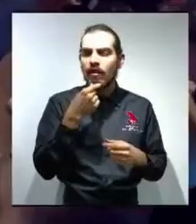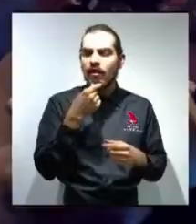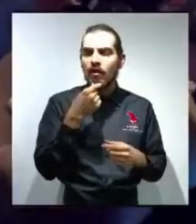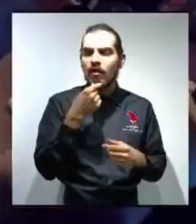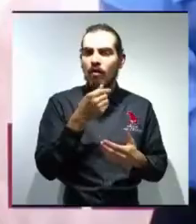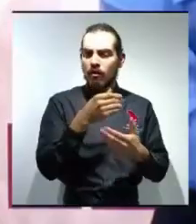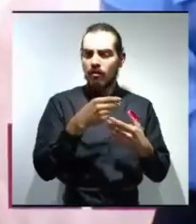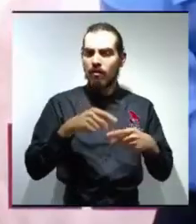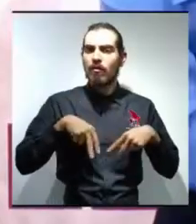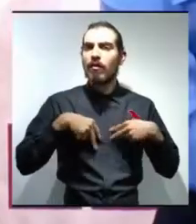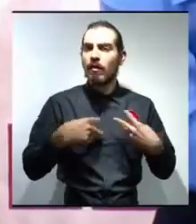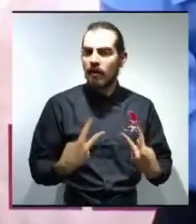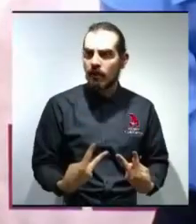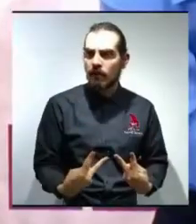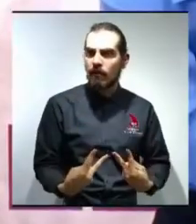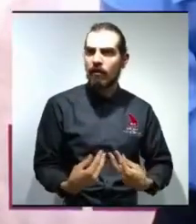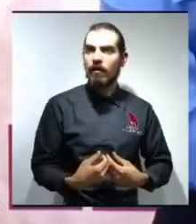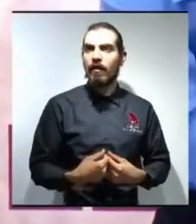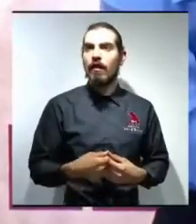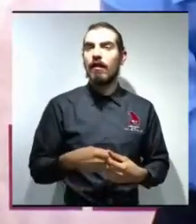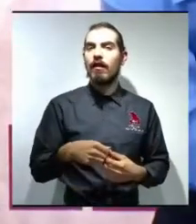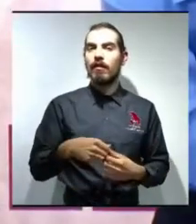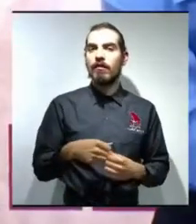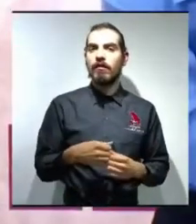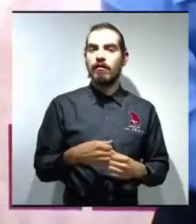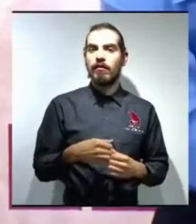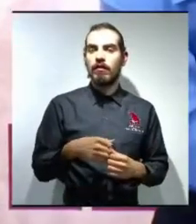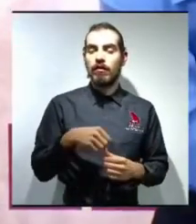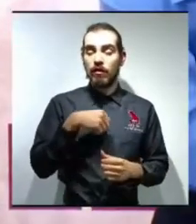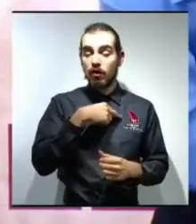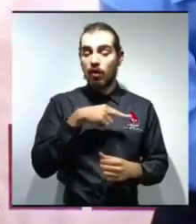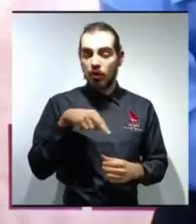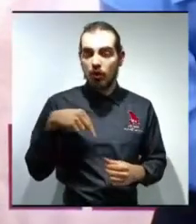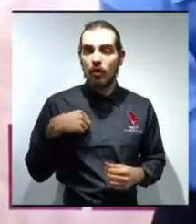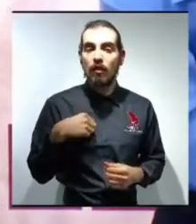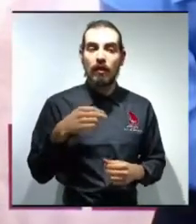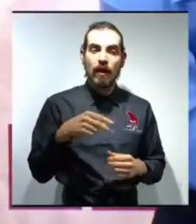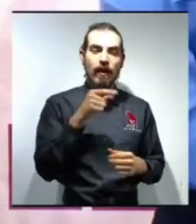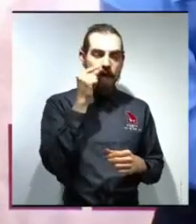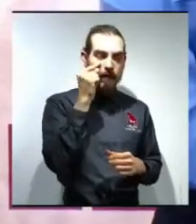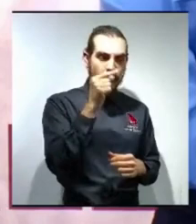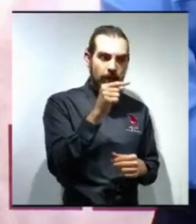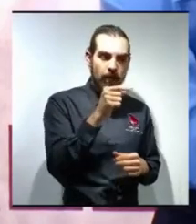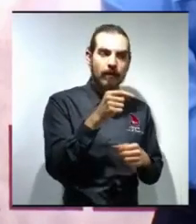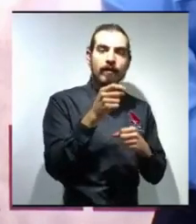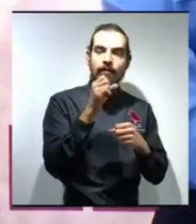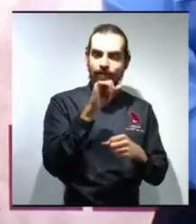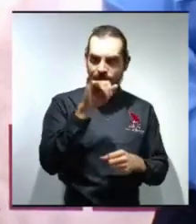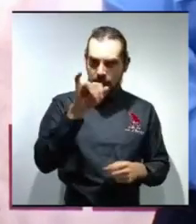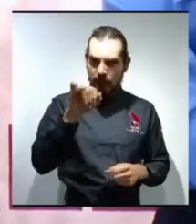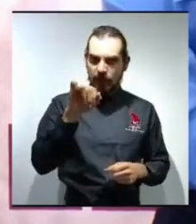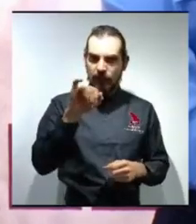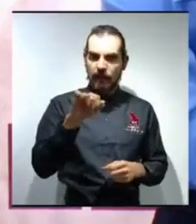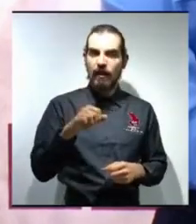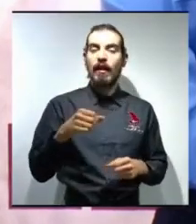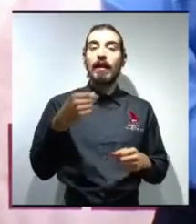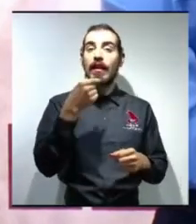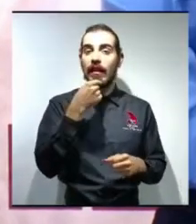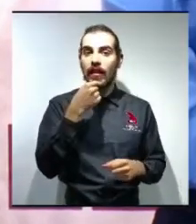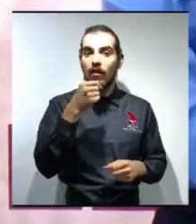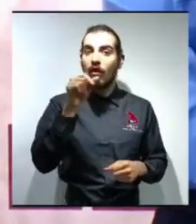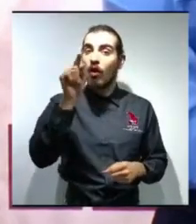Nosotros ya hemos notado esa situación y lo investigamos y lo que nos comentan, y es cierto, es que son niños que se vienen en un solo